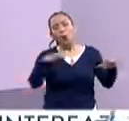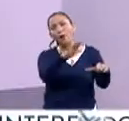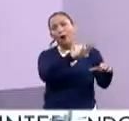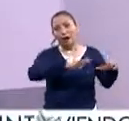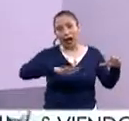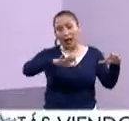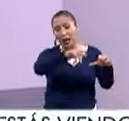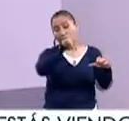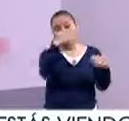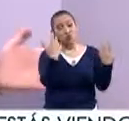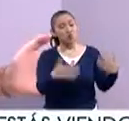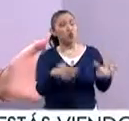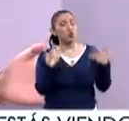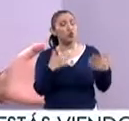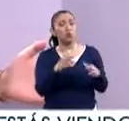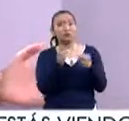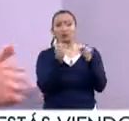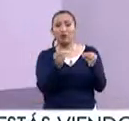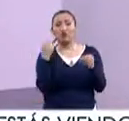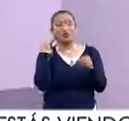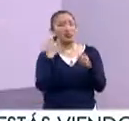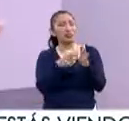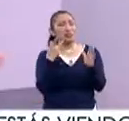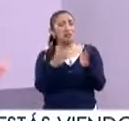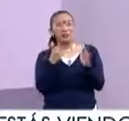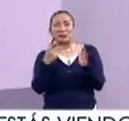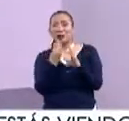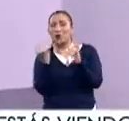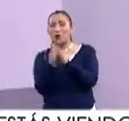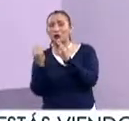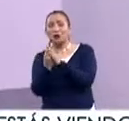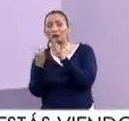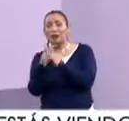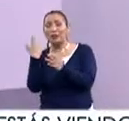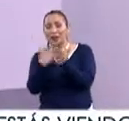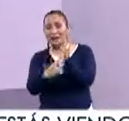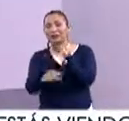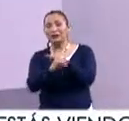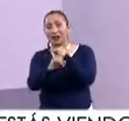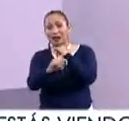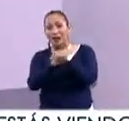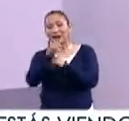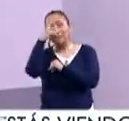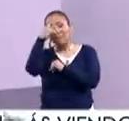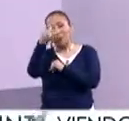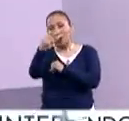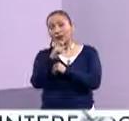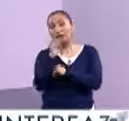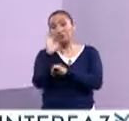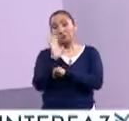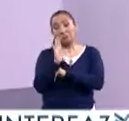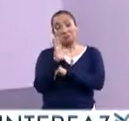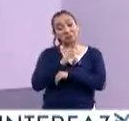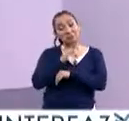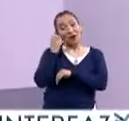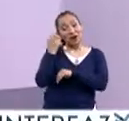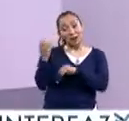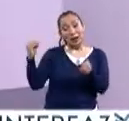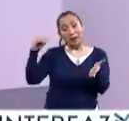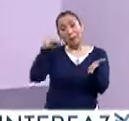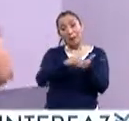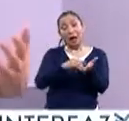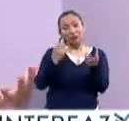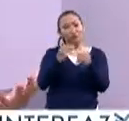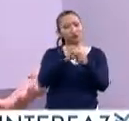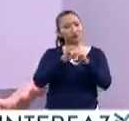roto récords en la cantidad de cursos que ofrecen a través de la plataforma méxico x y pues parece que también con este en